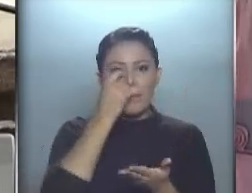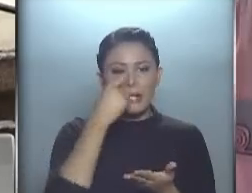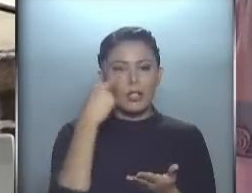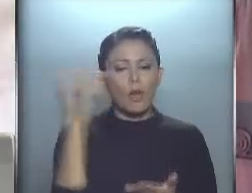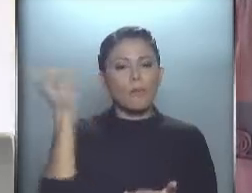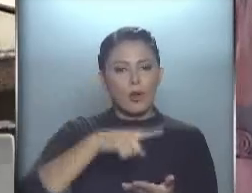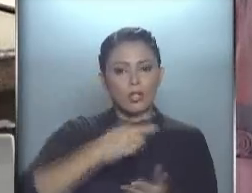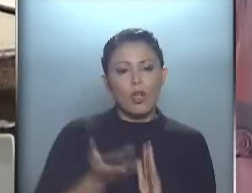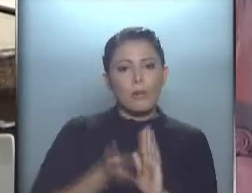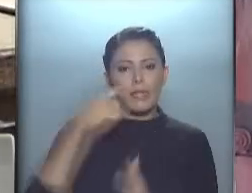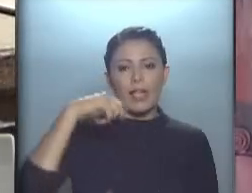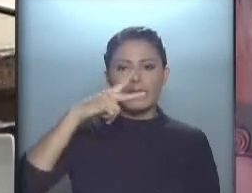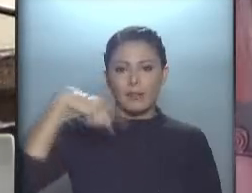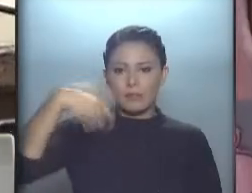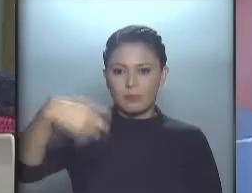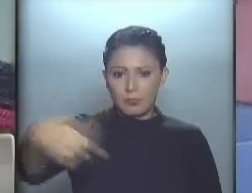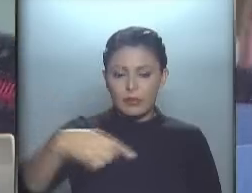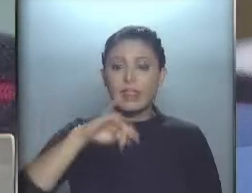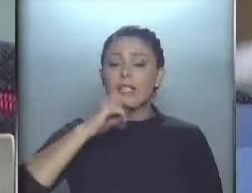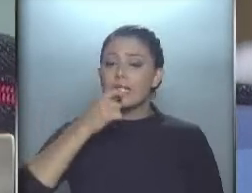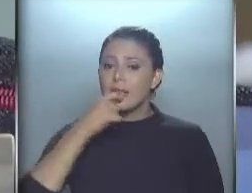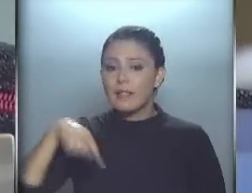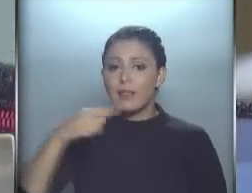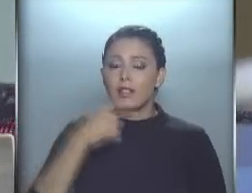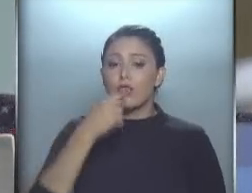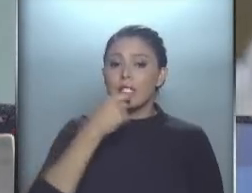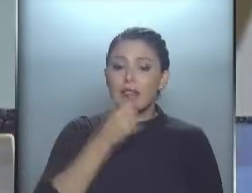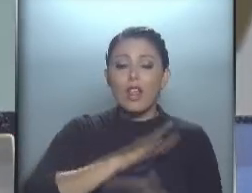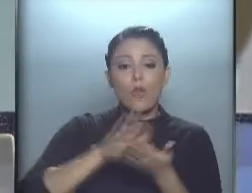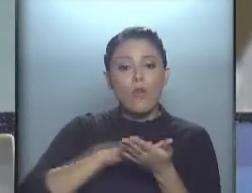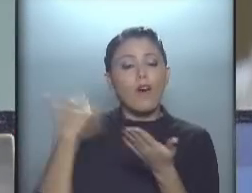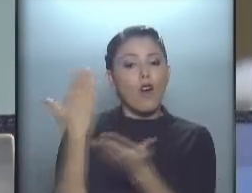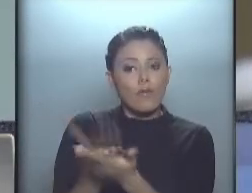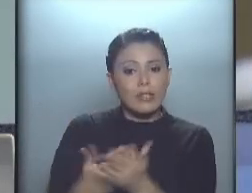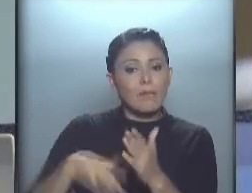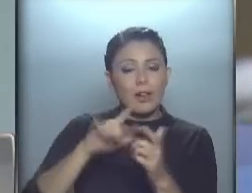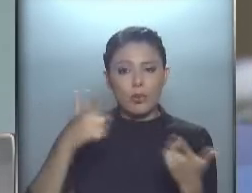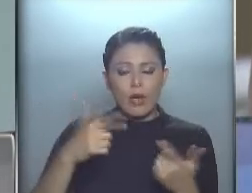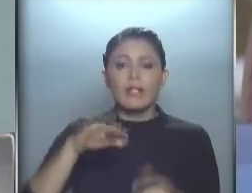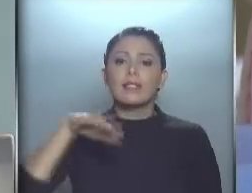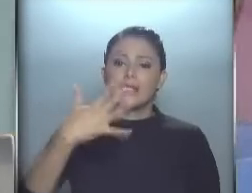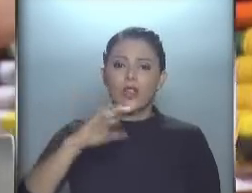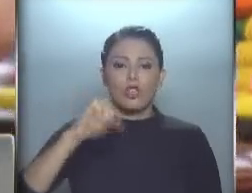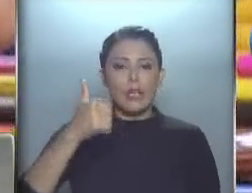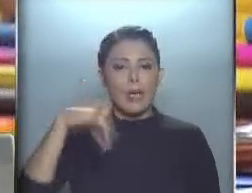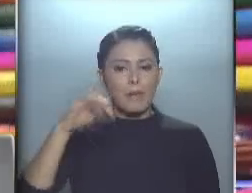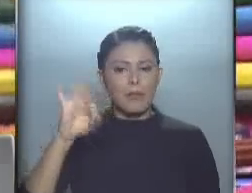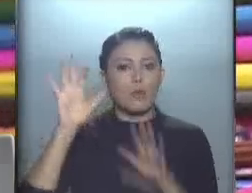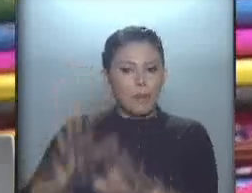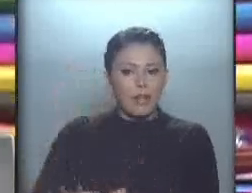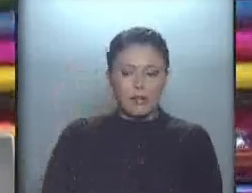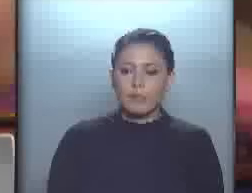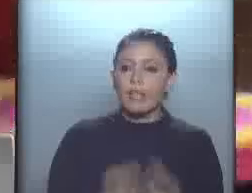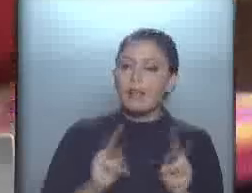a pagarse en tres tramos y ratificaron que si la nueva oferta no es superadora el 5 y el 6 de marzo no se dictarán clases los